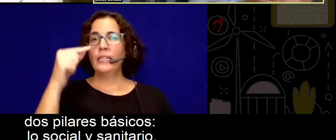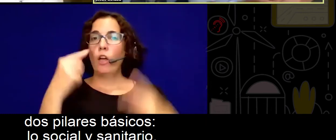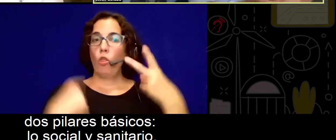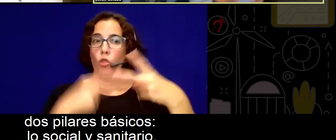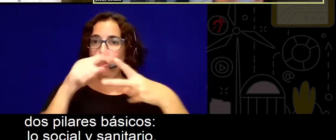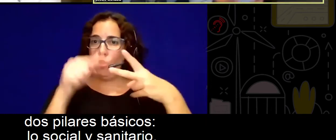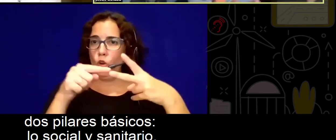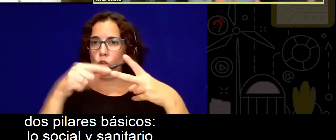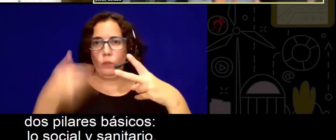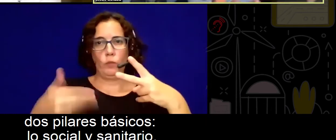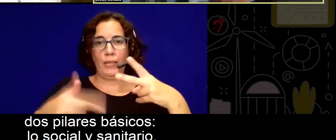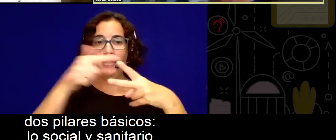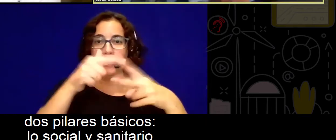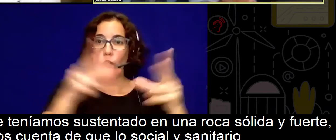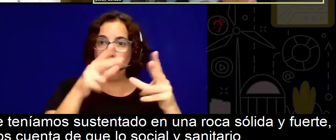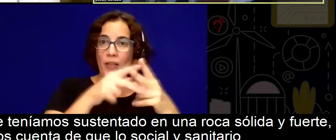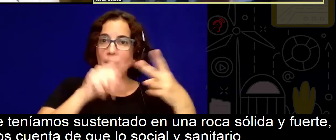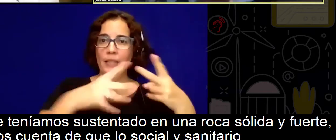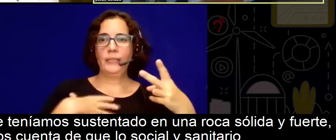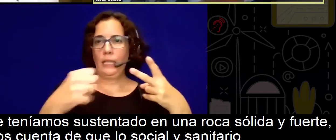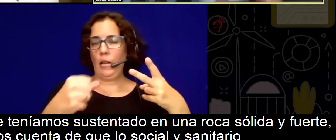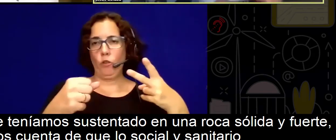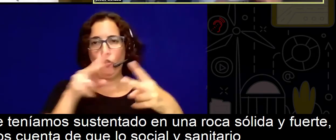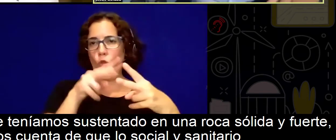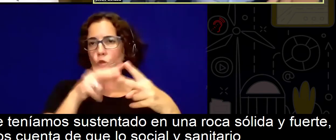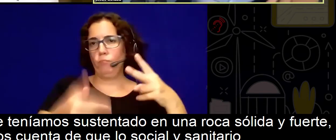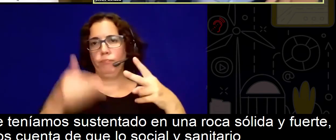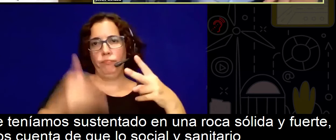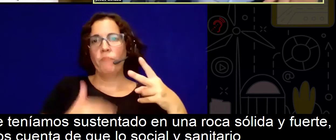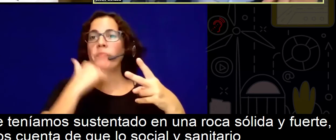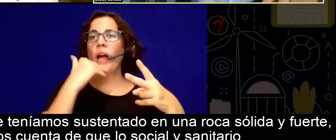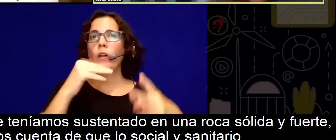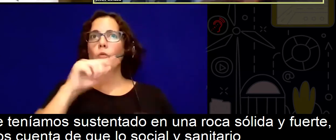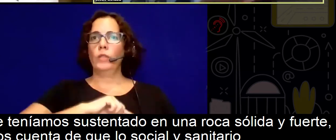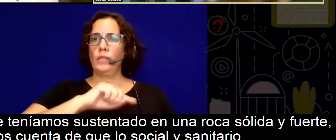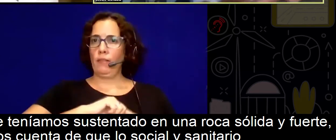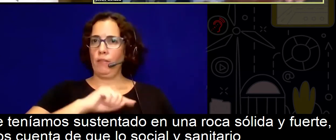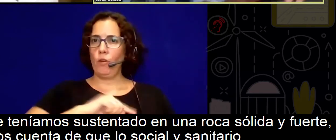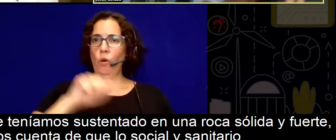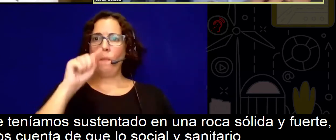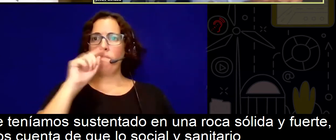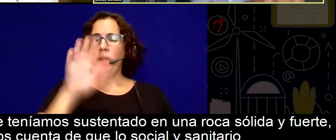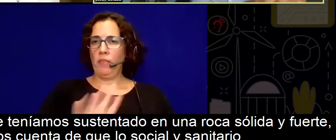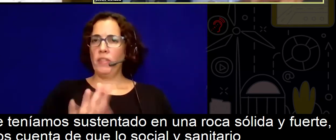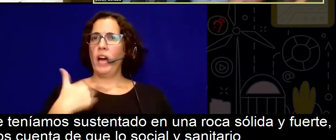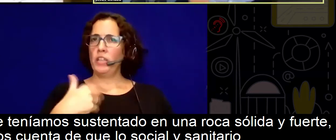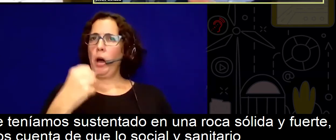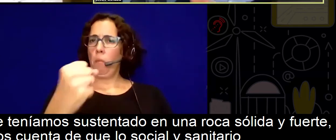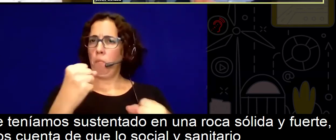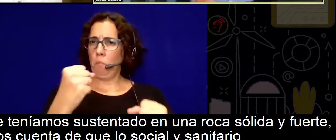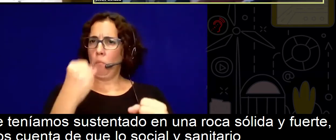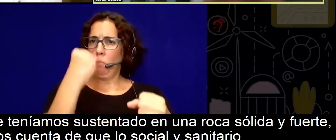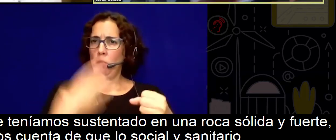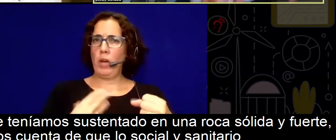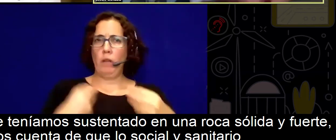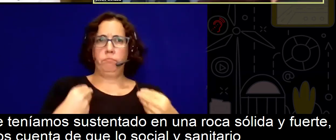Lo social y lo sanitario. Y algo que parecía que teníamos totalmente sustentado en una roca dura, sólida y fuerte, resulta que nos damos